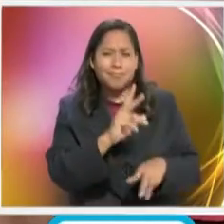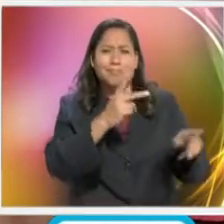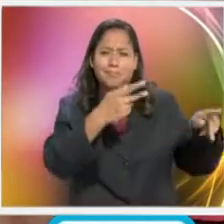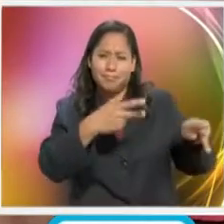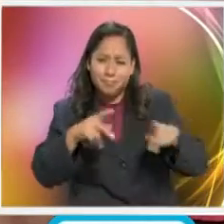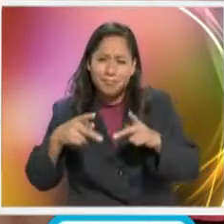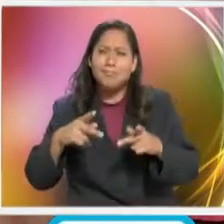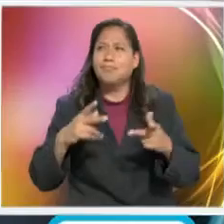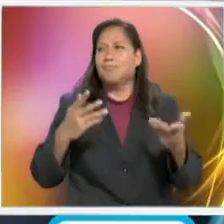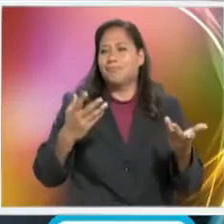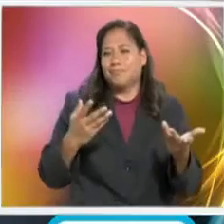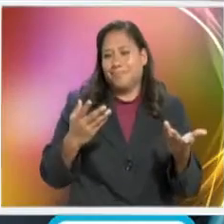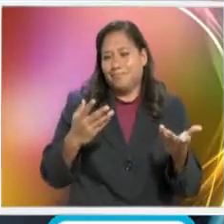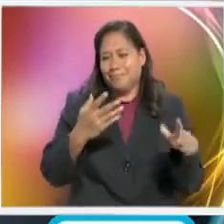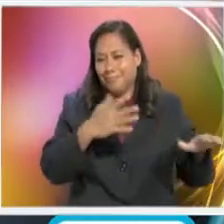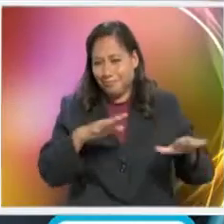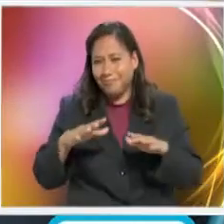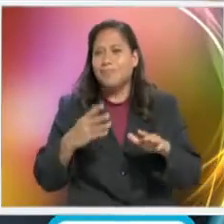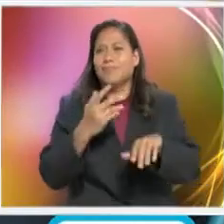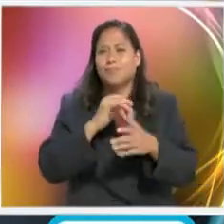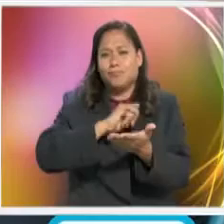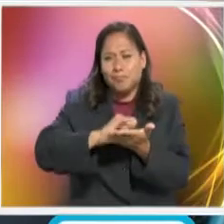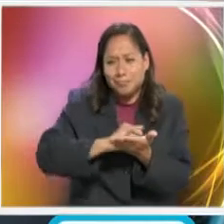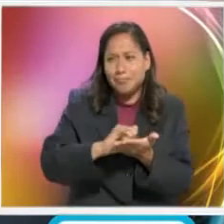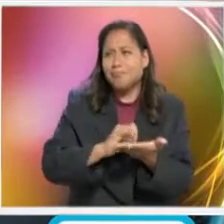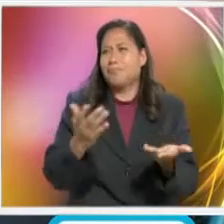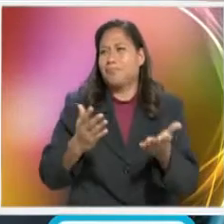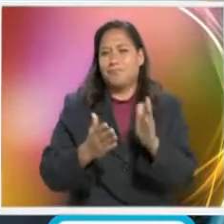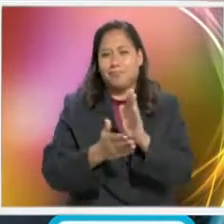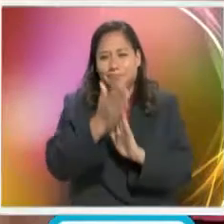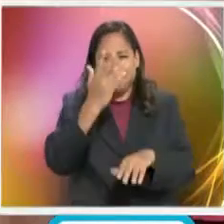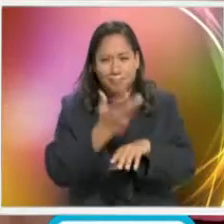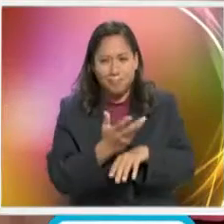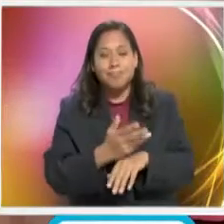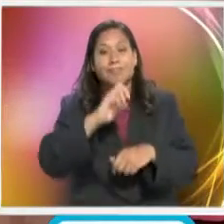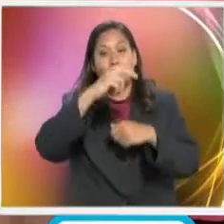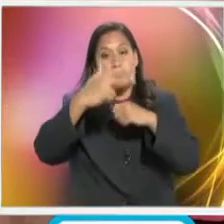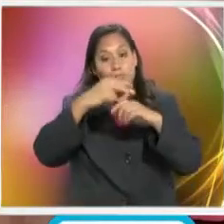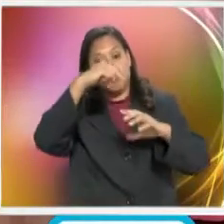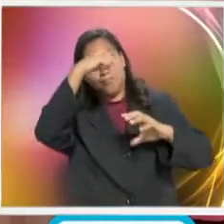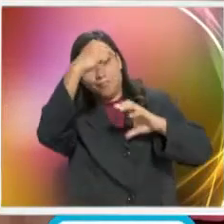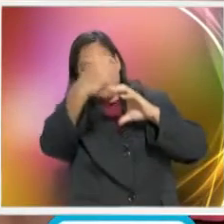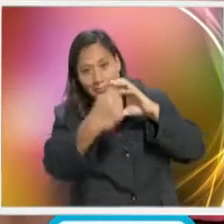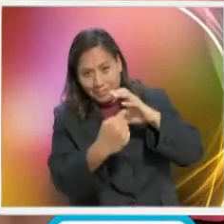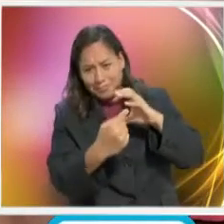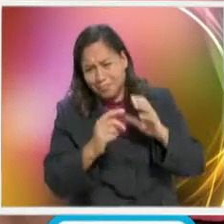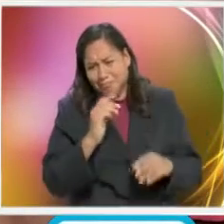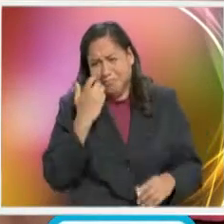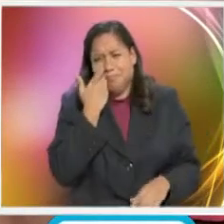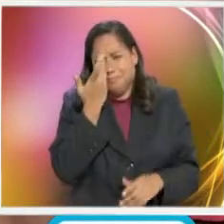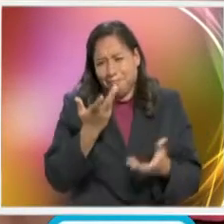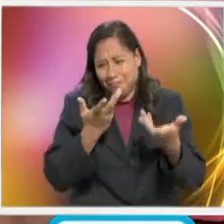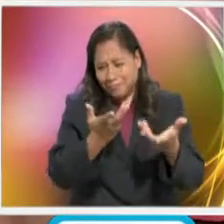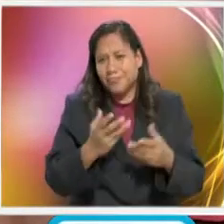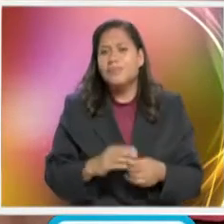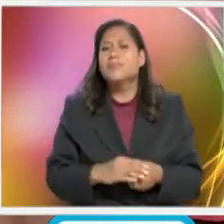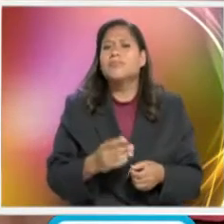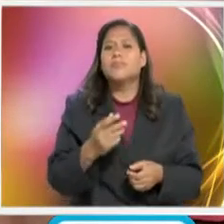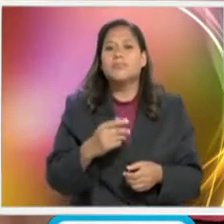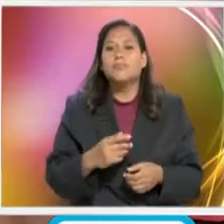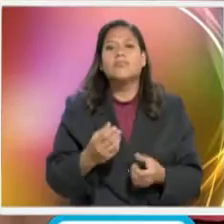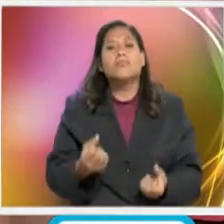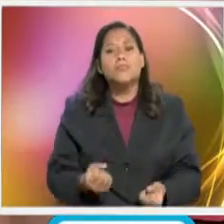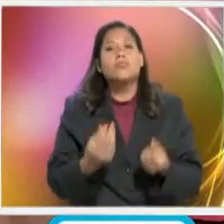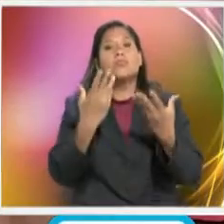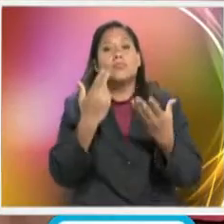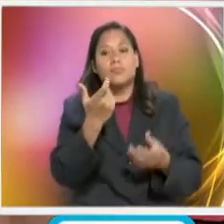gastar, de ellos, Juan, ¿ves? a Nueva York, a Europa, algunos de ellos. Sí. ¿no? Claro. Entonces, bueno, ¿cuánto necesitas para un